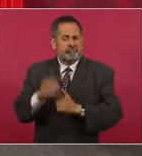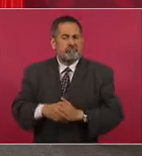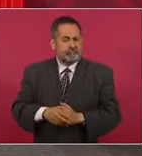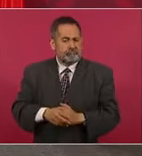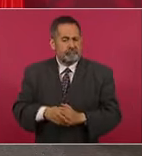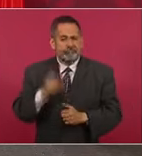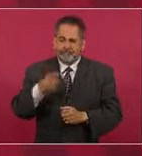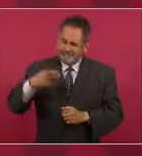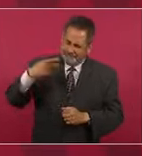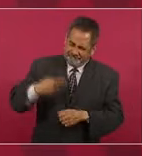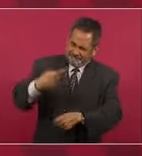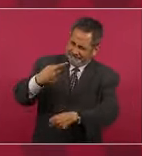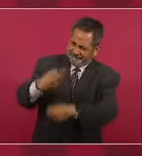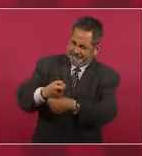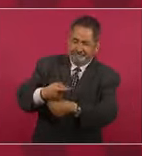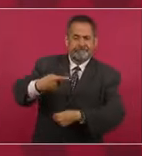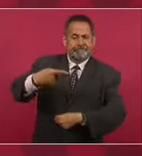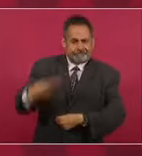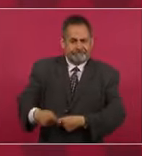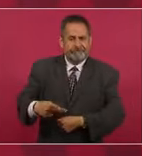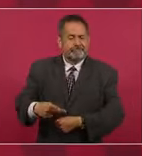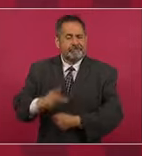porque la patria es primero.